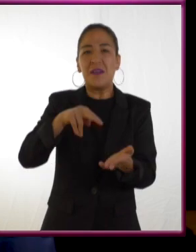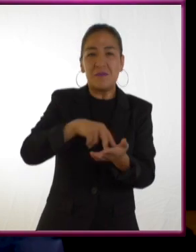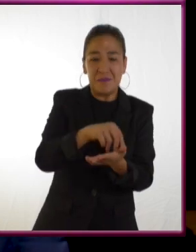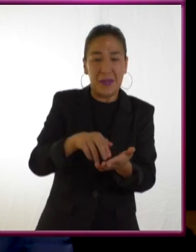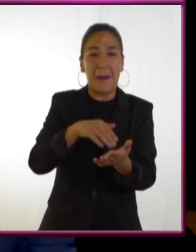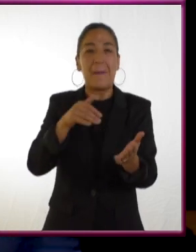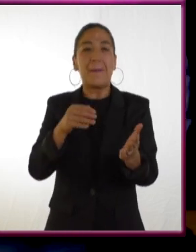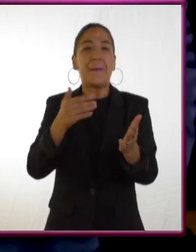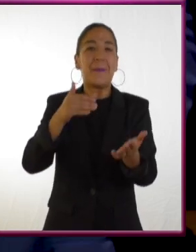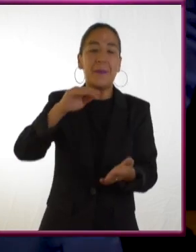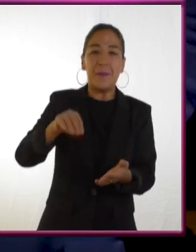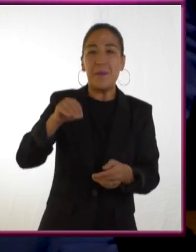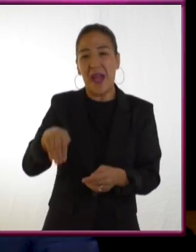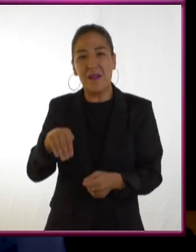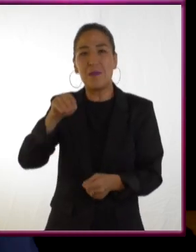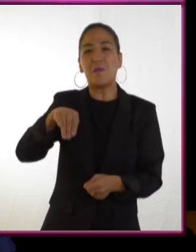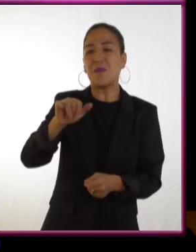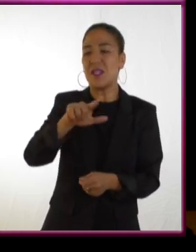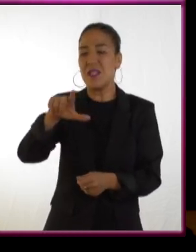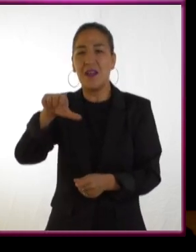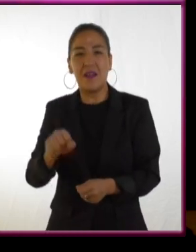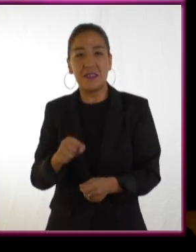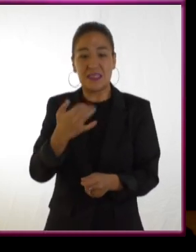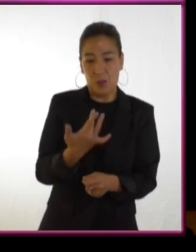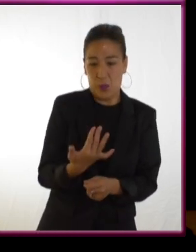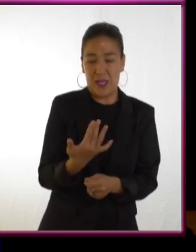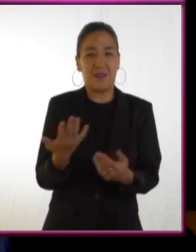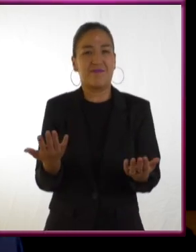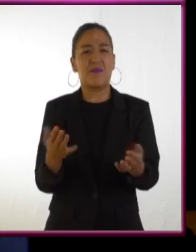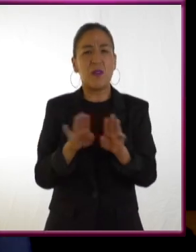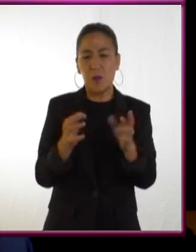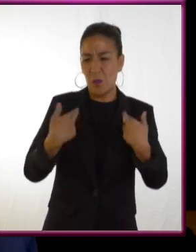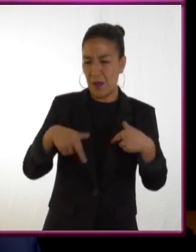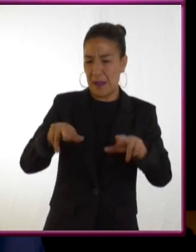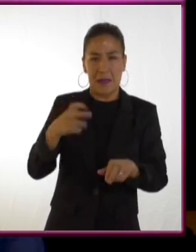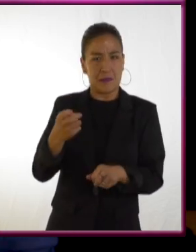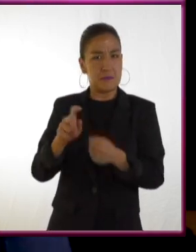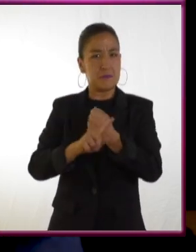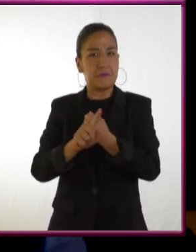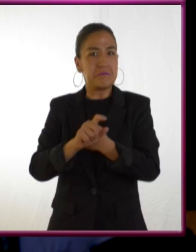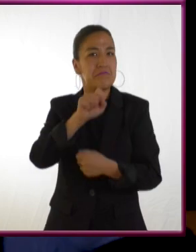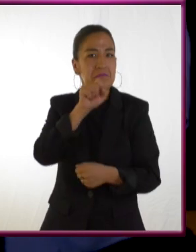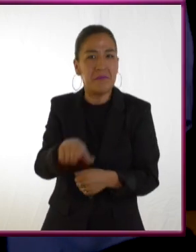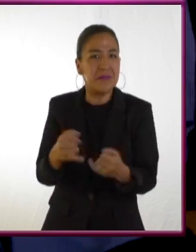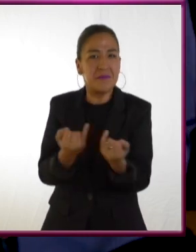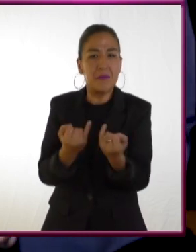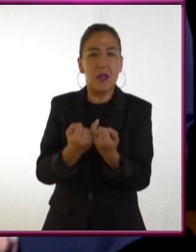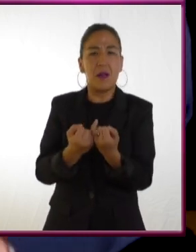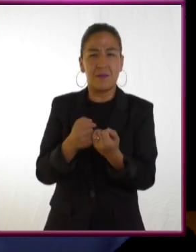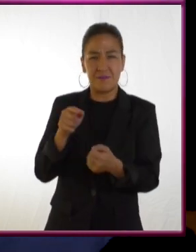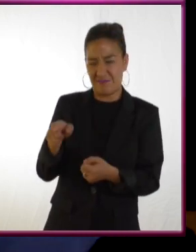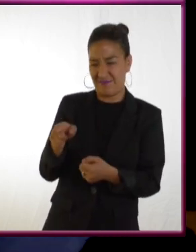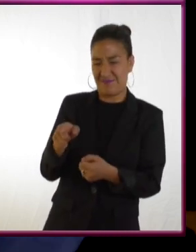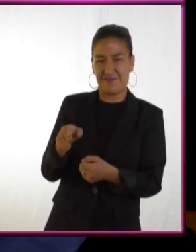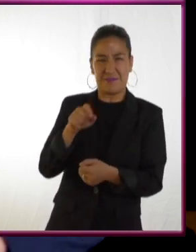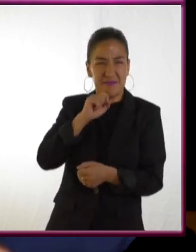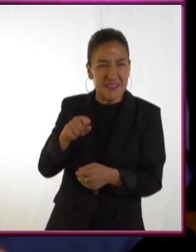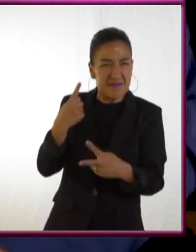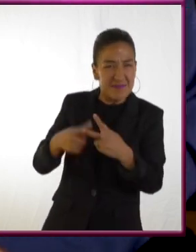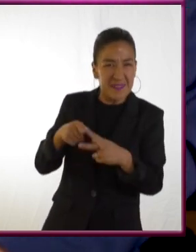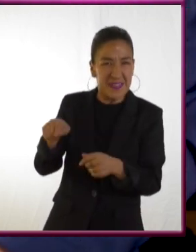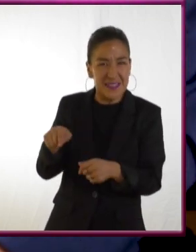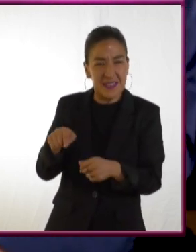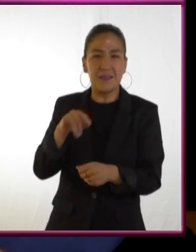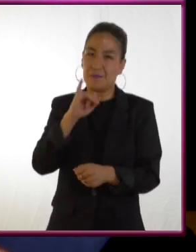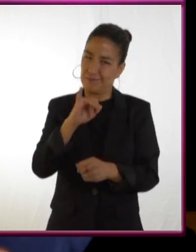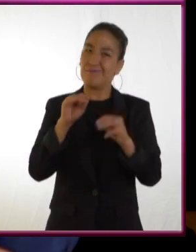metros o en millas, si giro 90 grados o 50. Digo, la representación del problema es igual, ¿no? ¿A poco eso sigue siendo